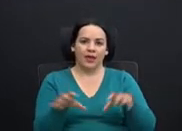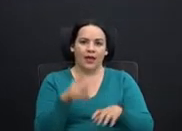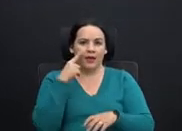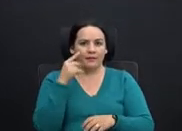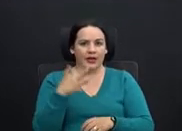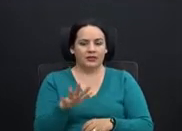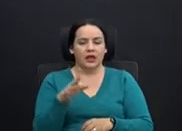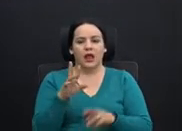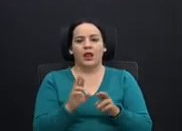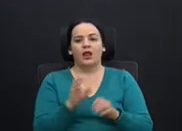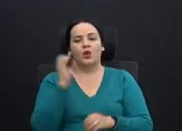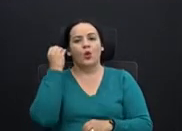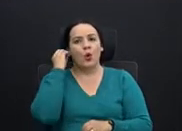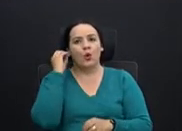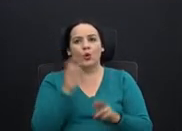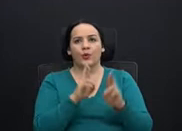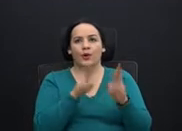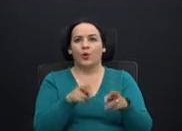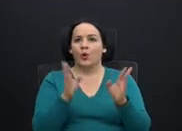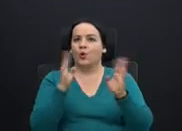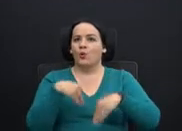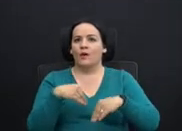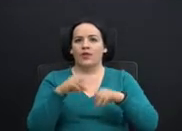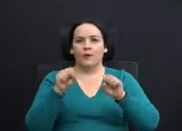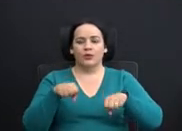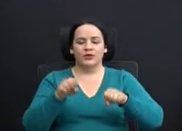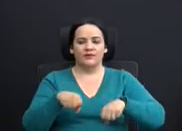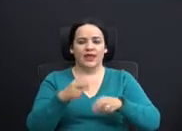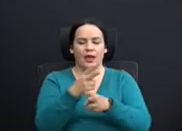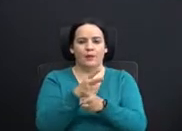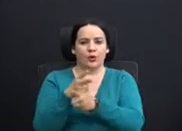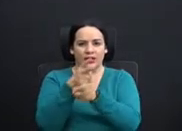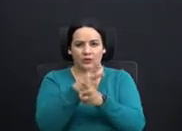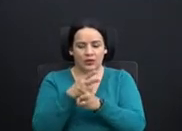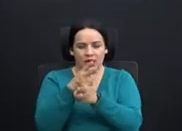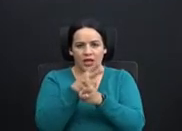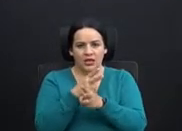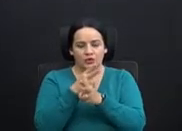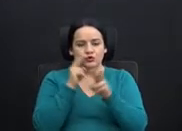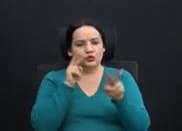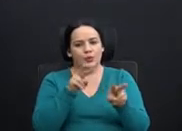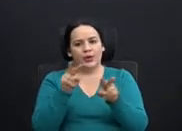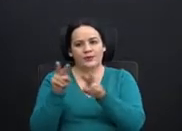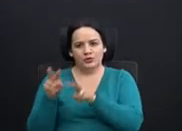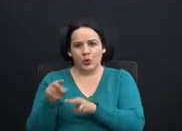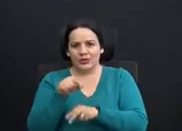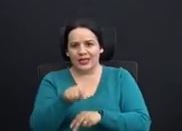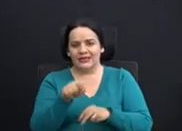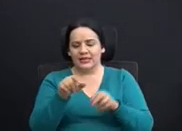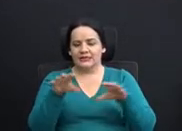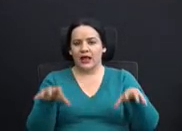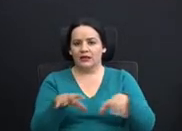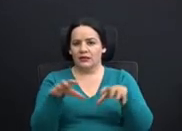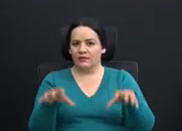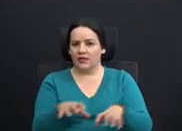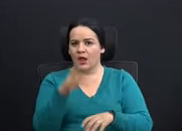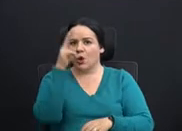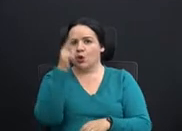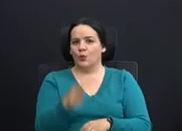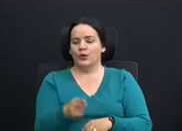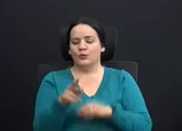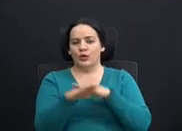lo estaríamos regalando, no habría ninguna capacidad de monitoreo y supervisión de las actividades, y los mismos argumentos